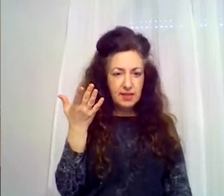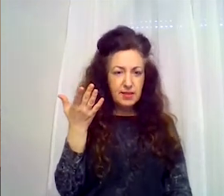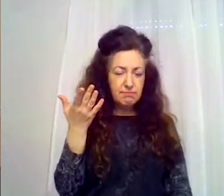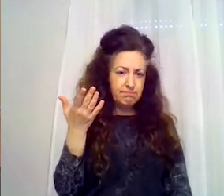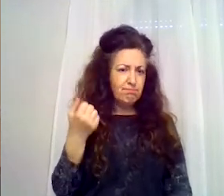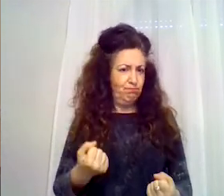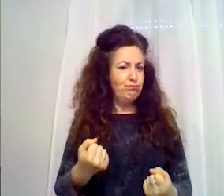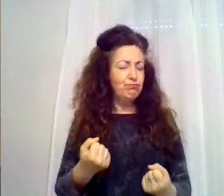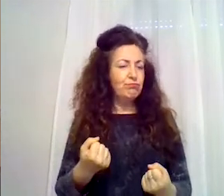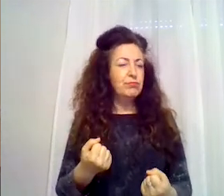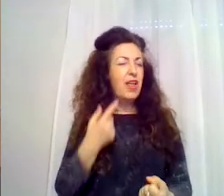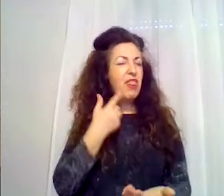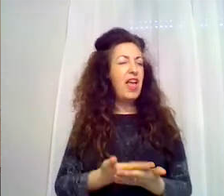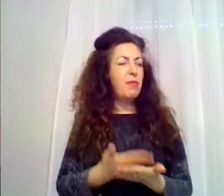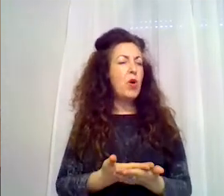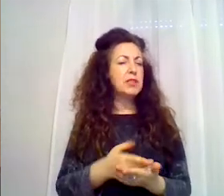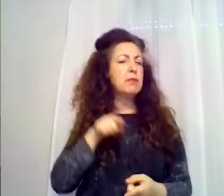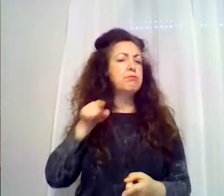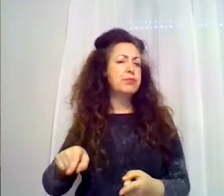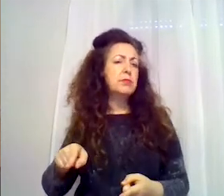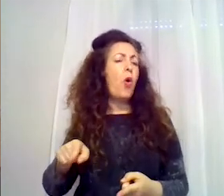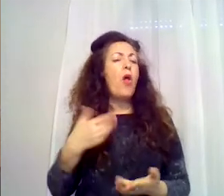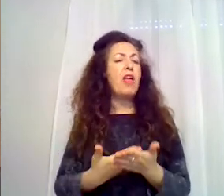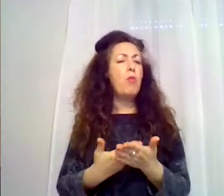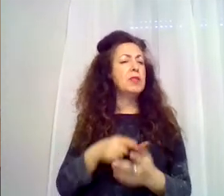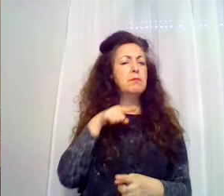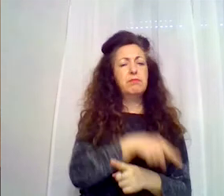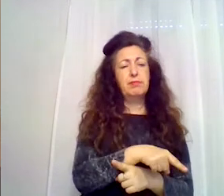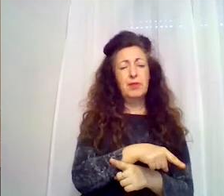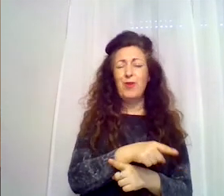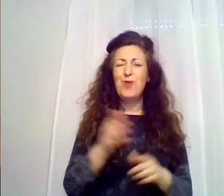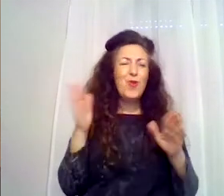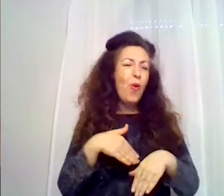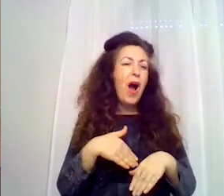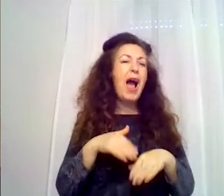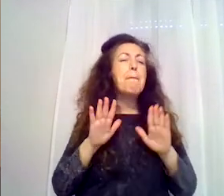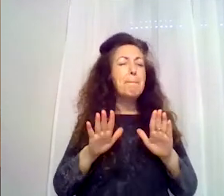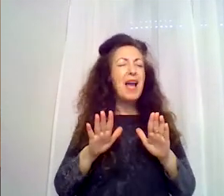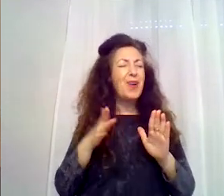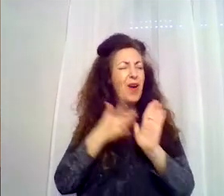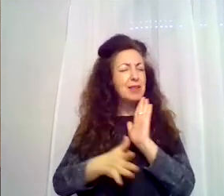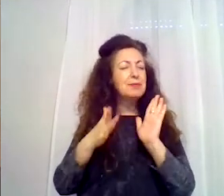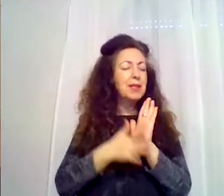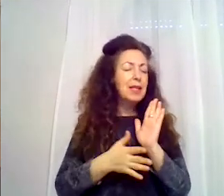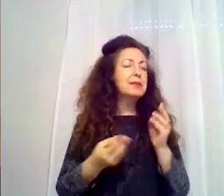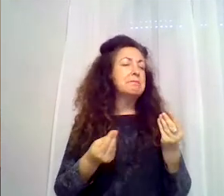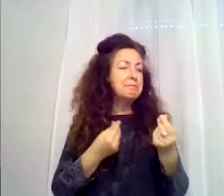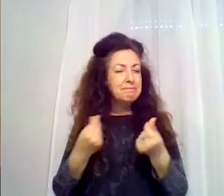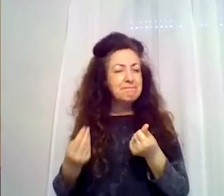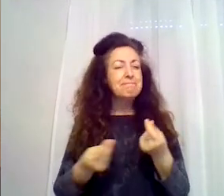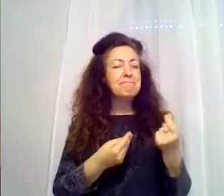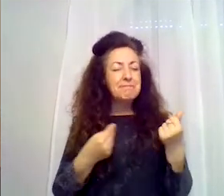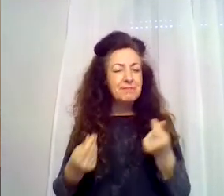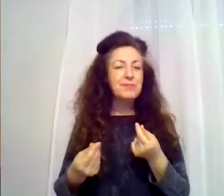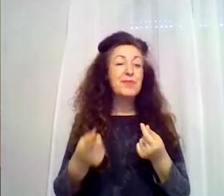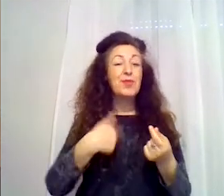actor, este personaje del que tenemos unos datos biográficos, pero ninguno de esos datos biográficos coincide o